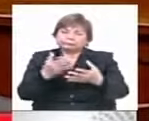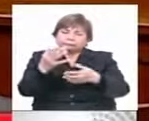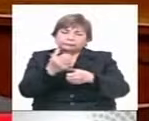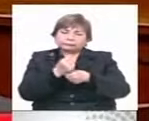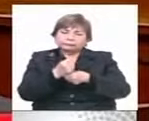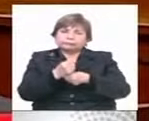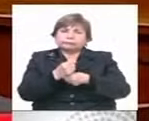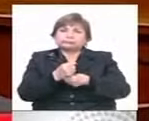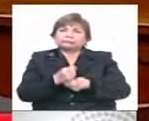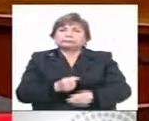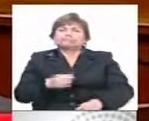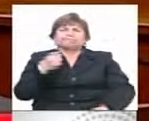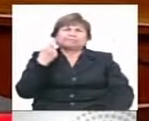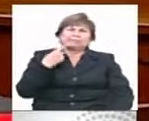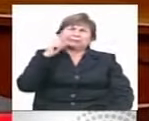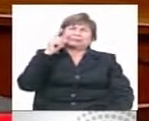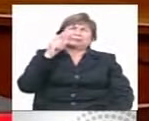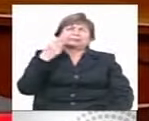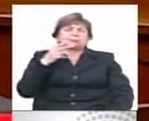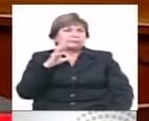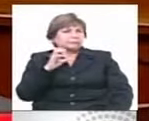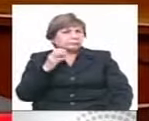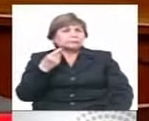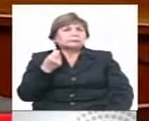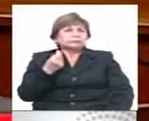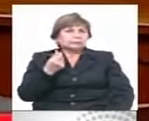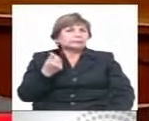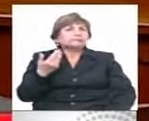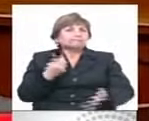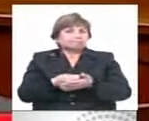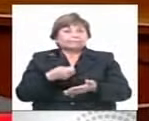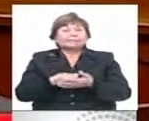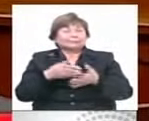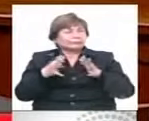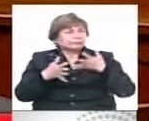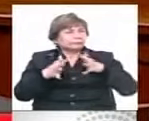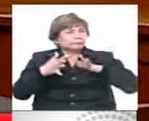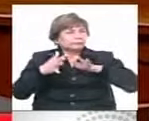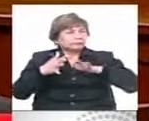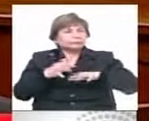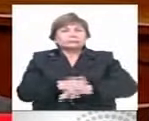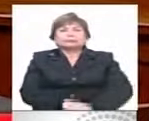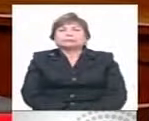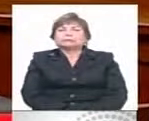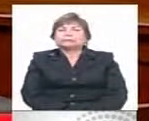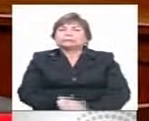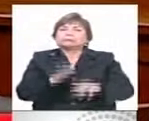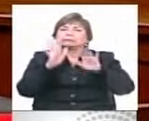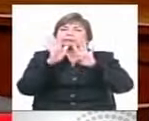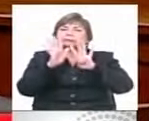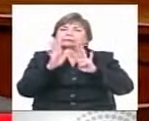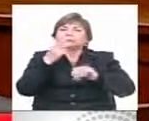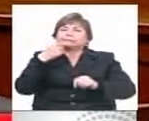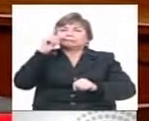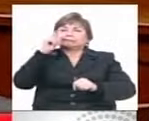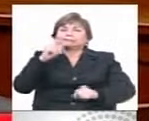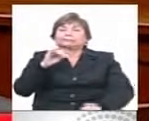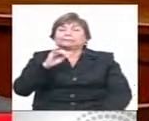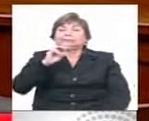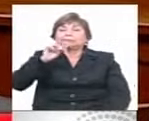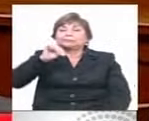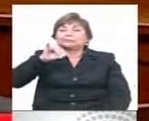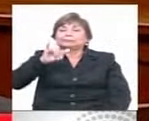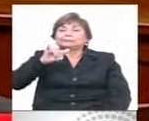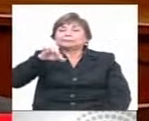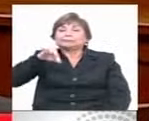de más de 1.000 millones en bienes, se beneficiará a un aproximado de 9.000 MIPES factureras y se